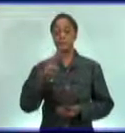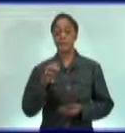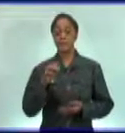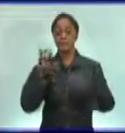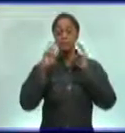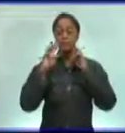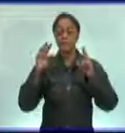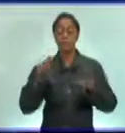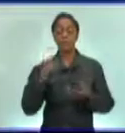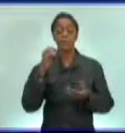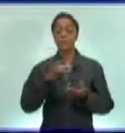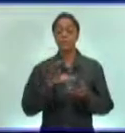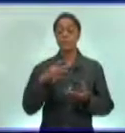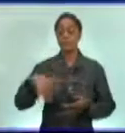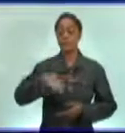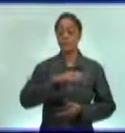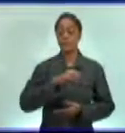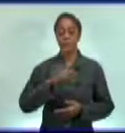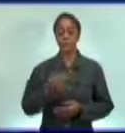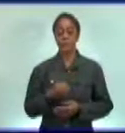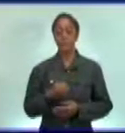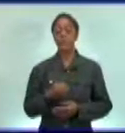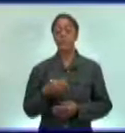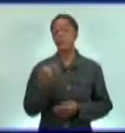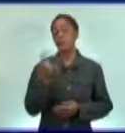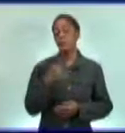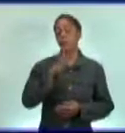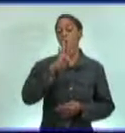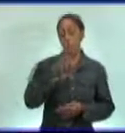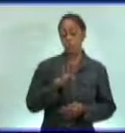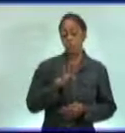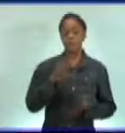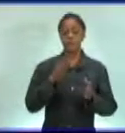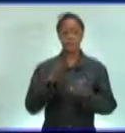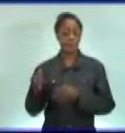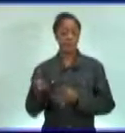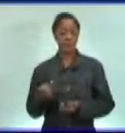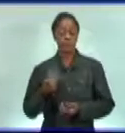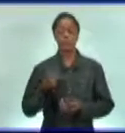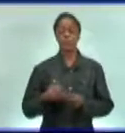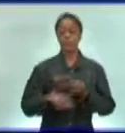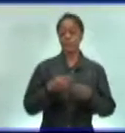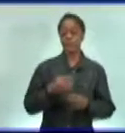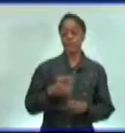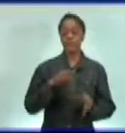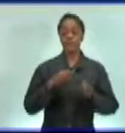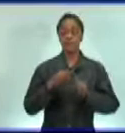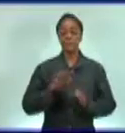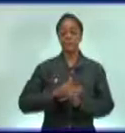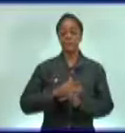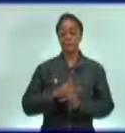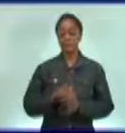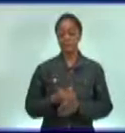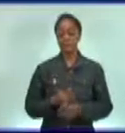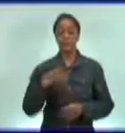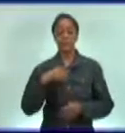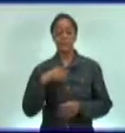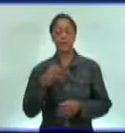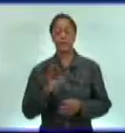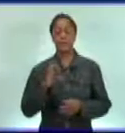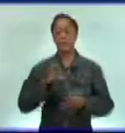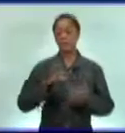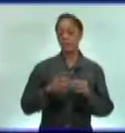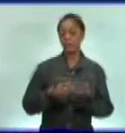seres vivos está en que todos, y le doy 4 proposiciones. Realizan funciones diferentes, están constituidos